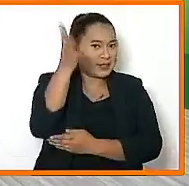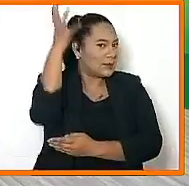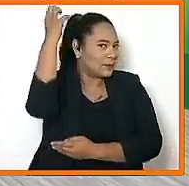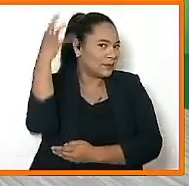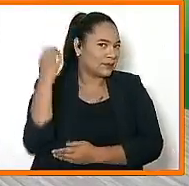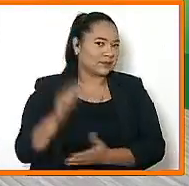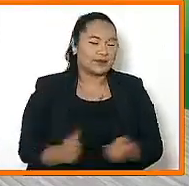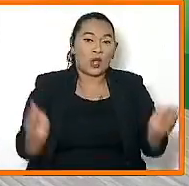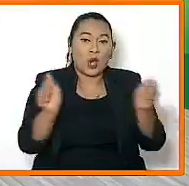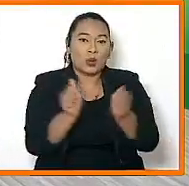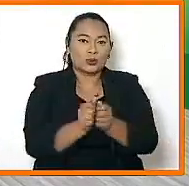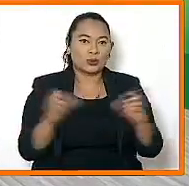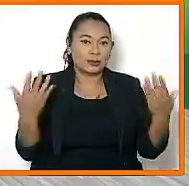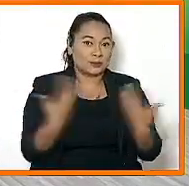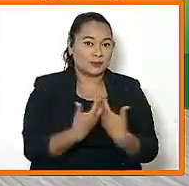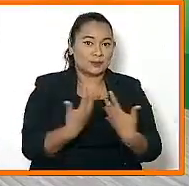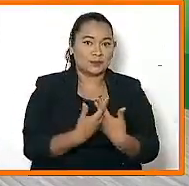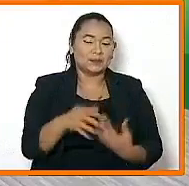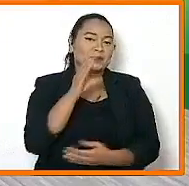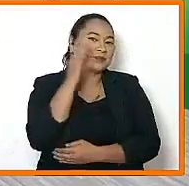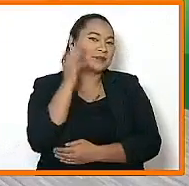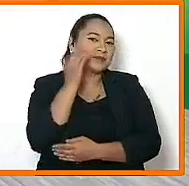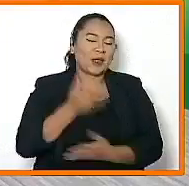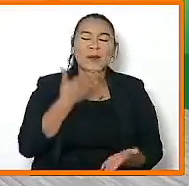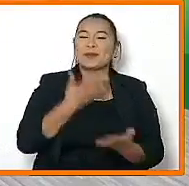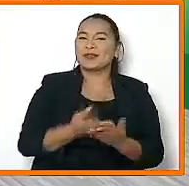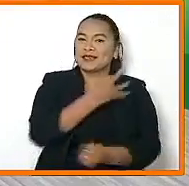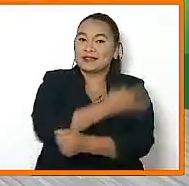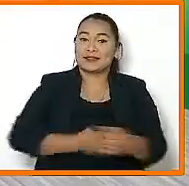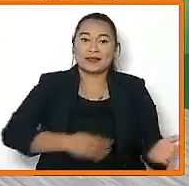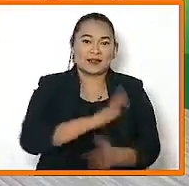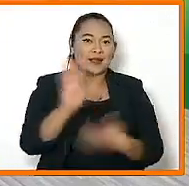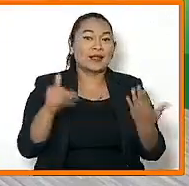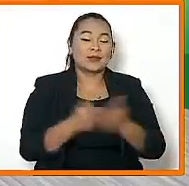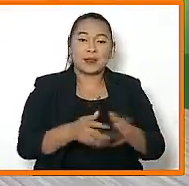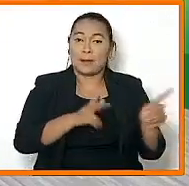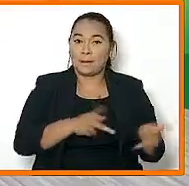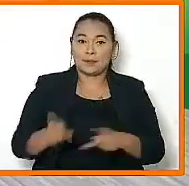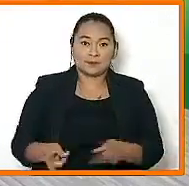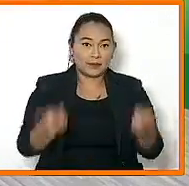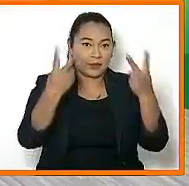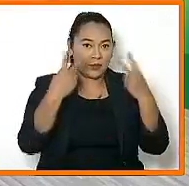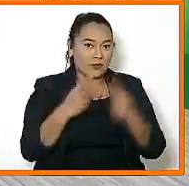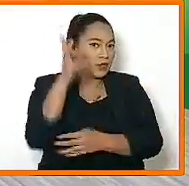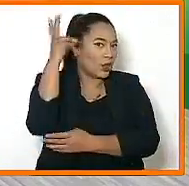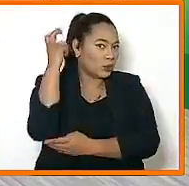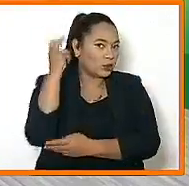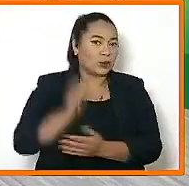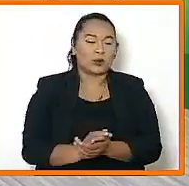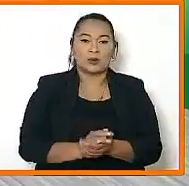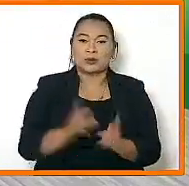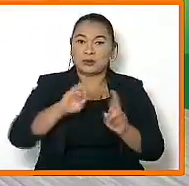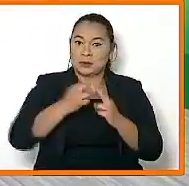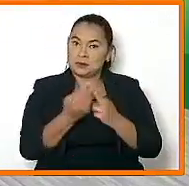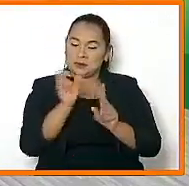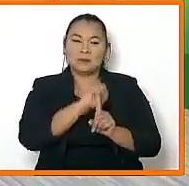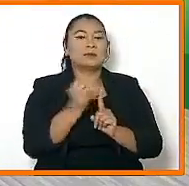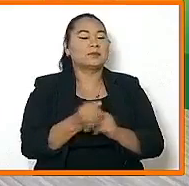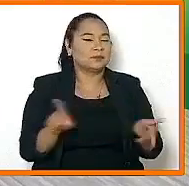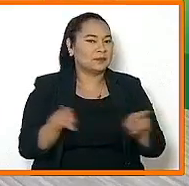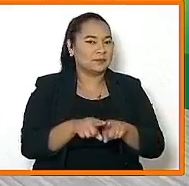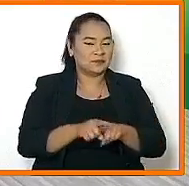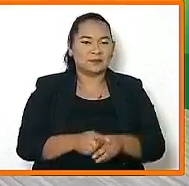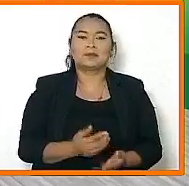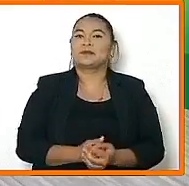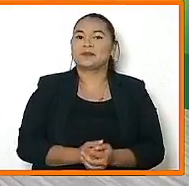en compañía de Cecilia Rosell. Buenas tardes a nuestros televidentes, radioescuchas y a los que nos ven a través de la plataforma digital. El día de hoy nos encontramos